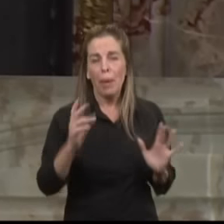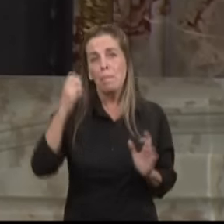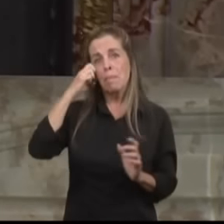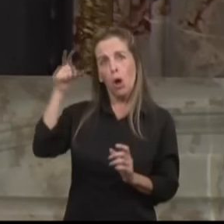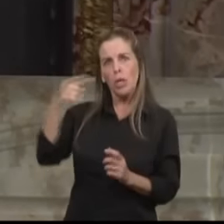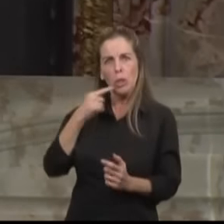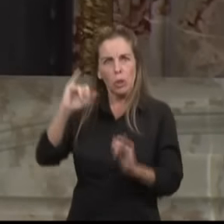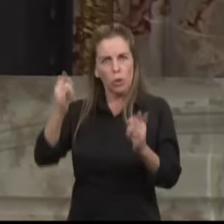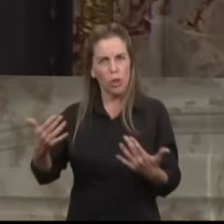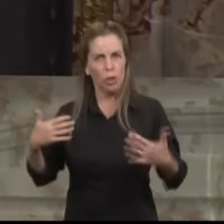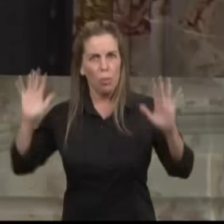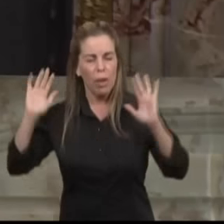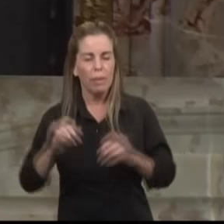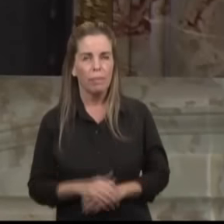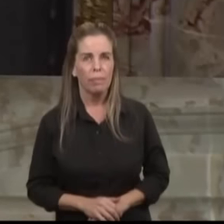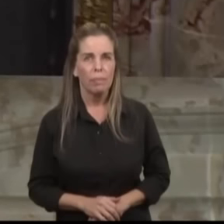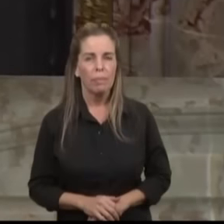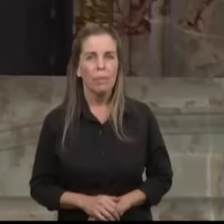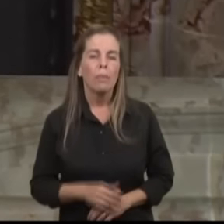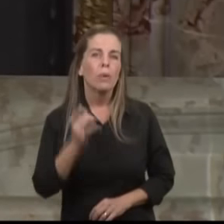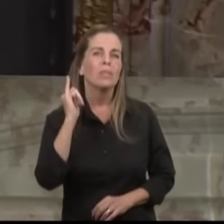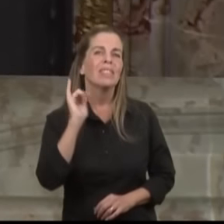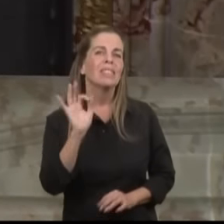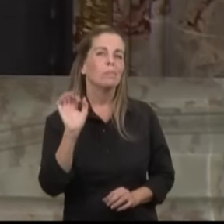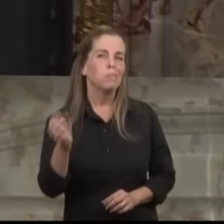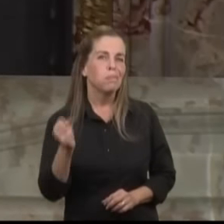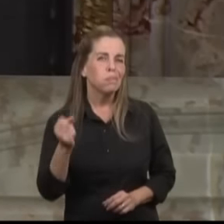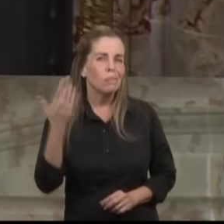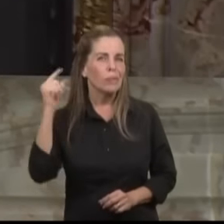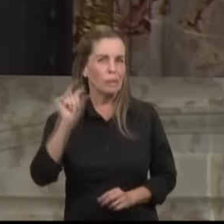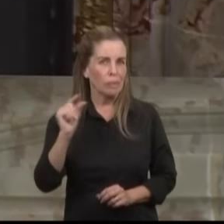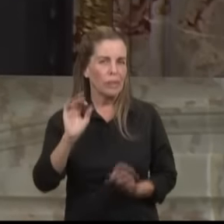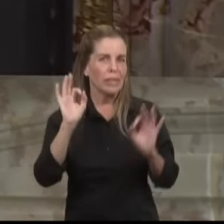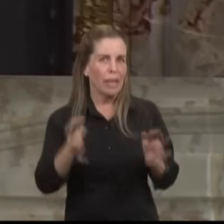puede imprimir la riqueza. Pero ya vimos hace no tanto tiempo que ese